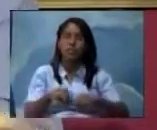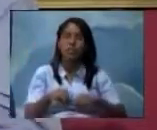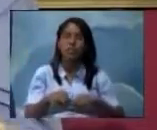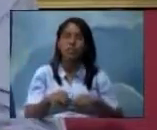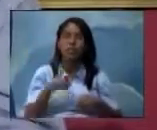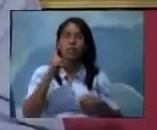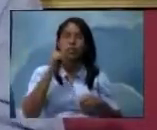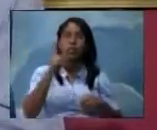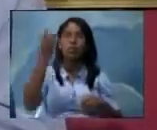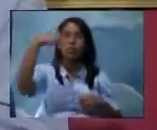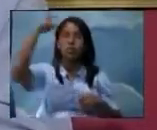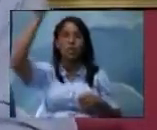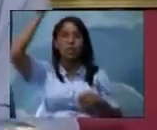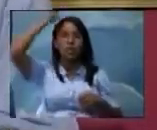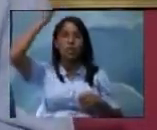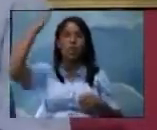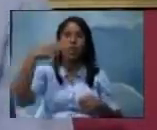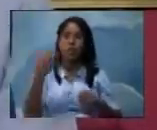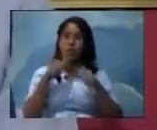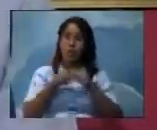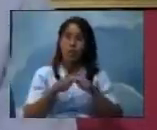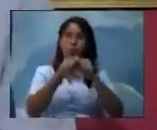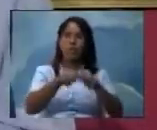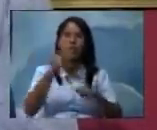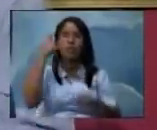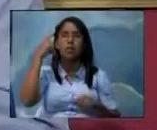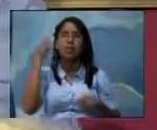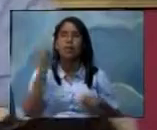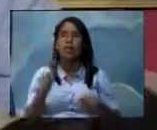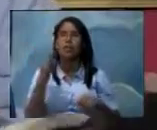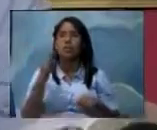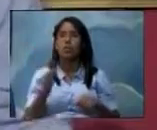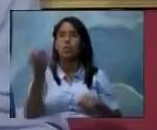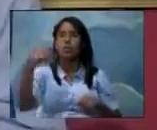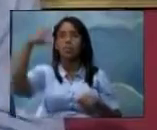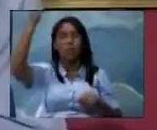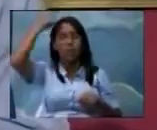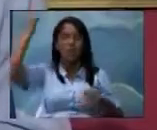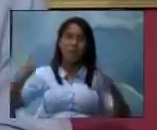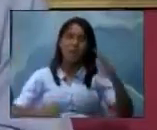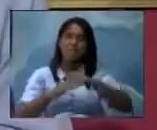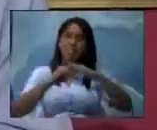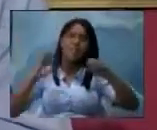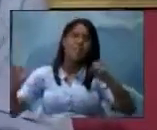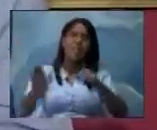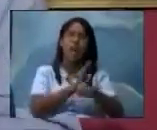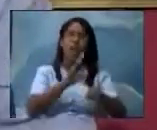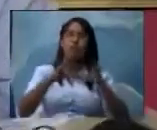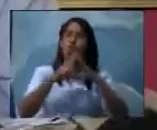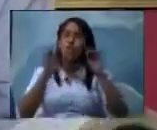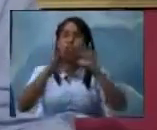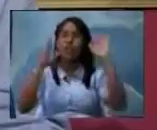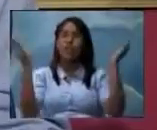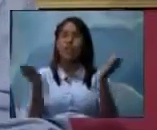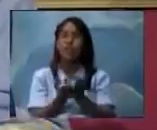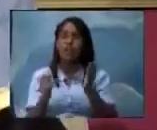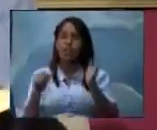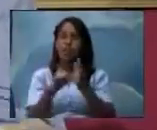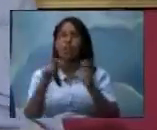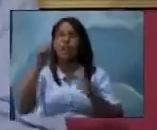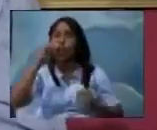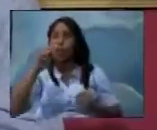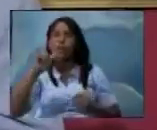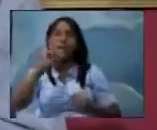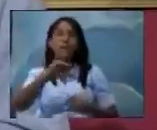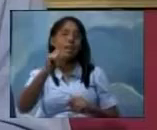establecido un reino que permanece para siempre, un reino que ha llenado toda la tierra, un reino donde el